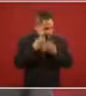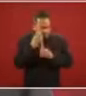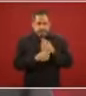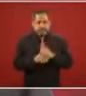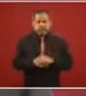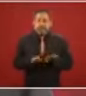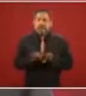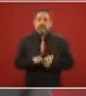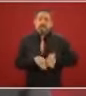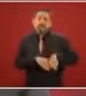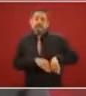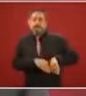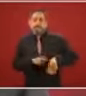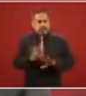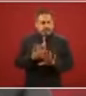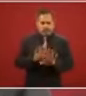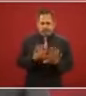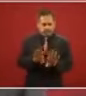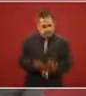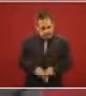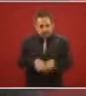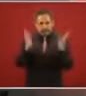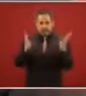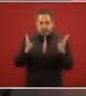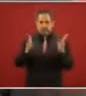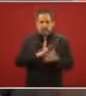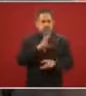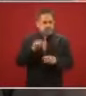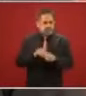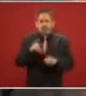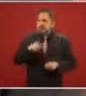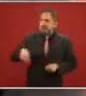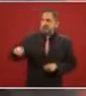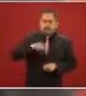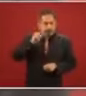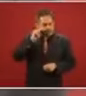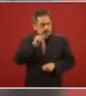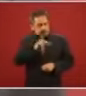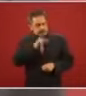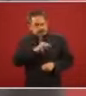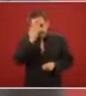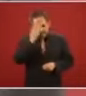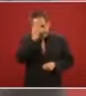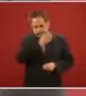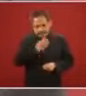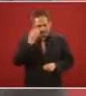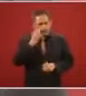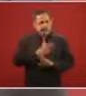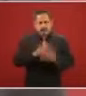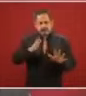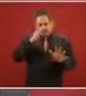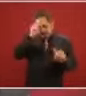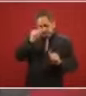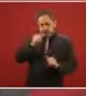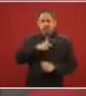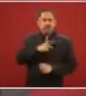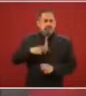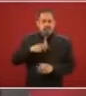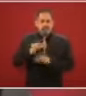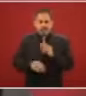reservas, eso es lo que se acordó y se tiene que